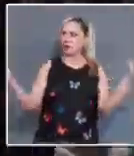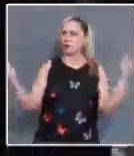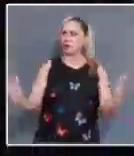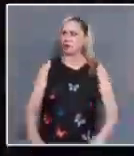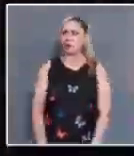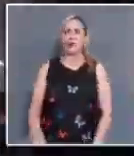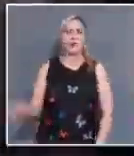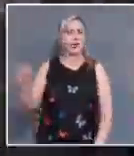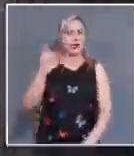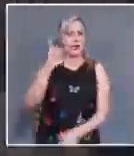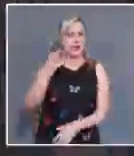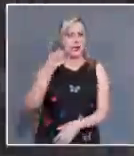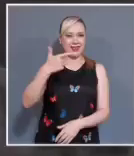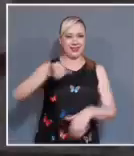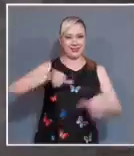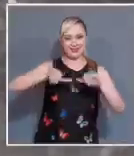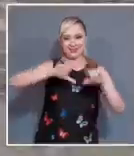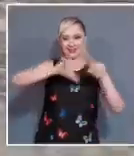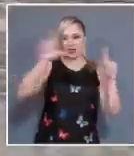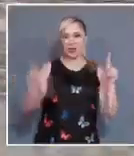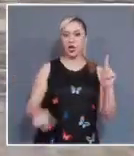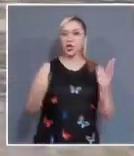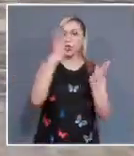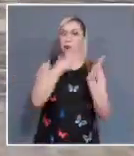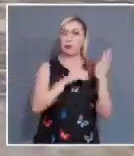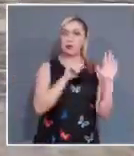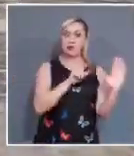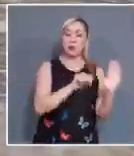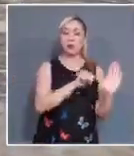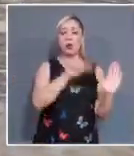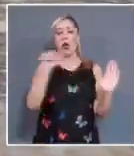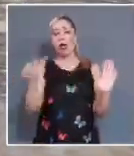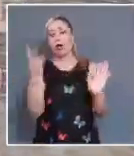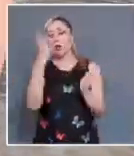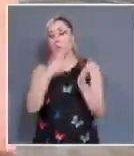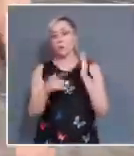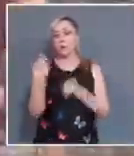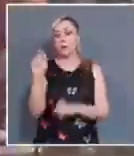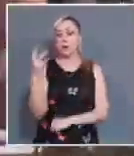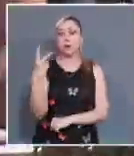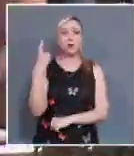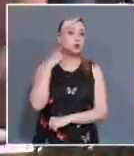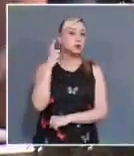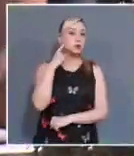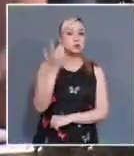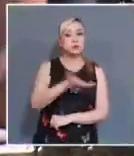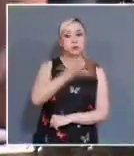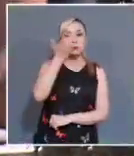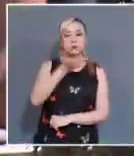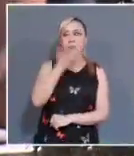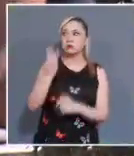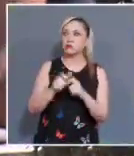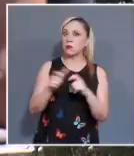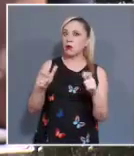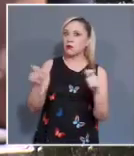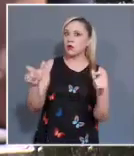año 2017 a 2022, esta práctica se incrementó de 20 a